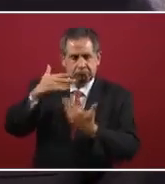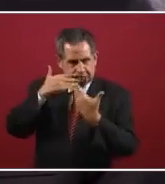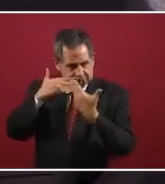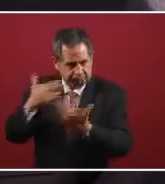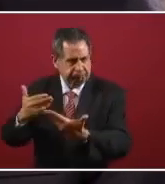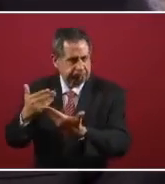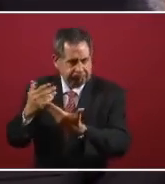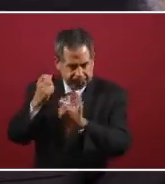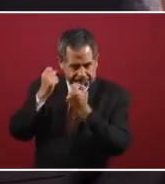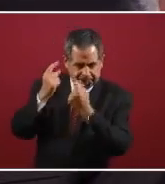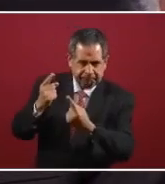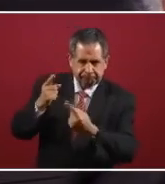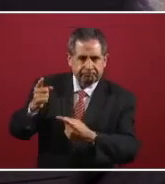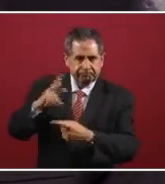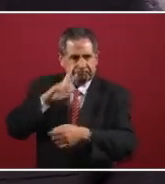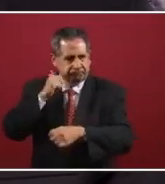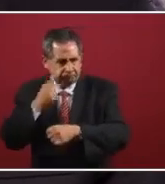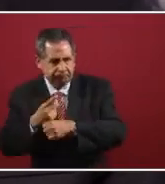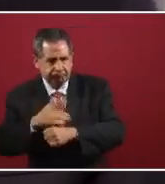porque